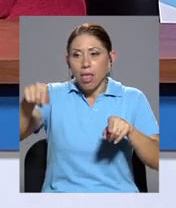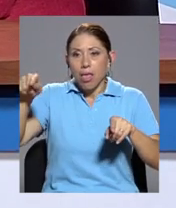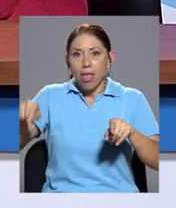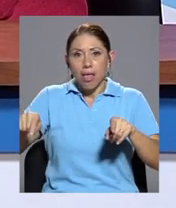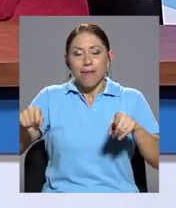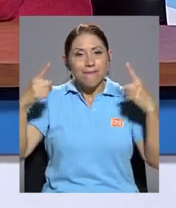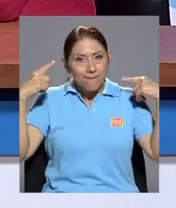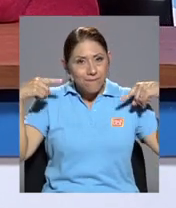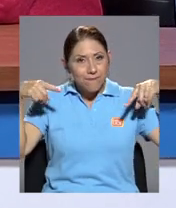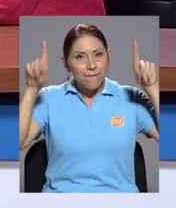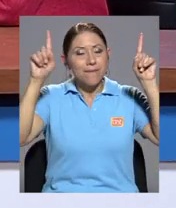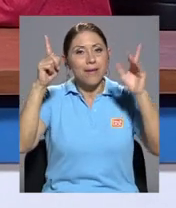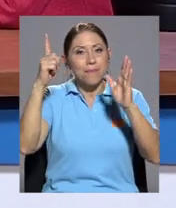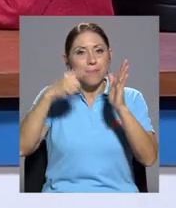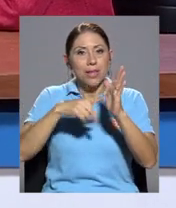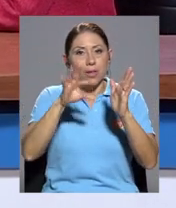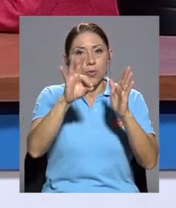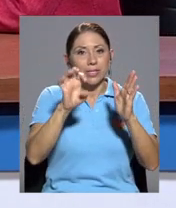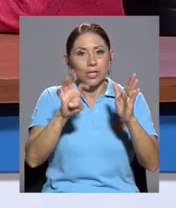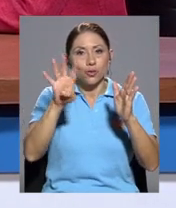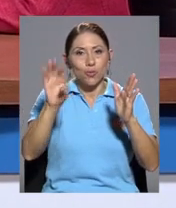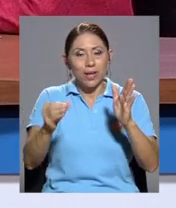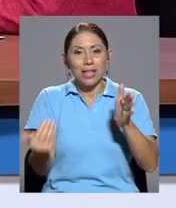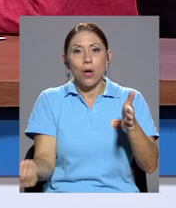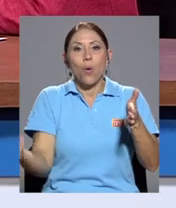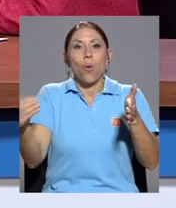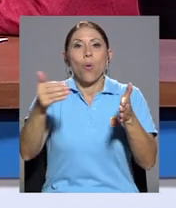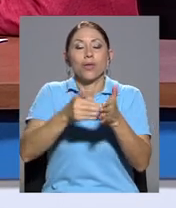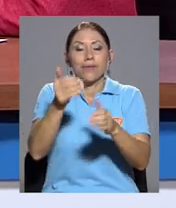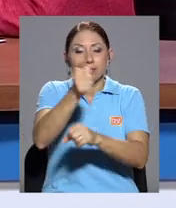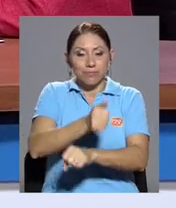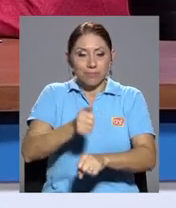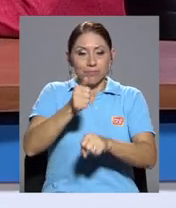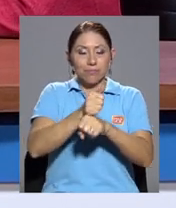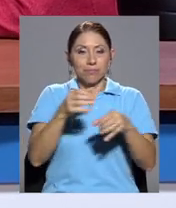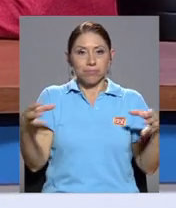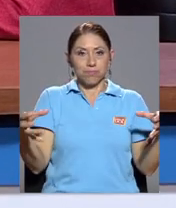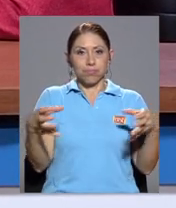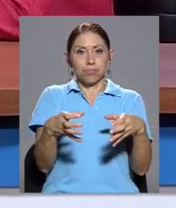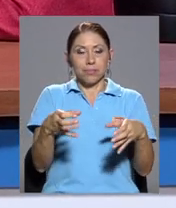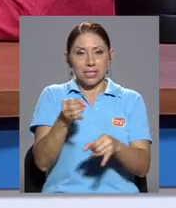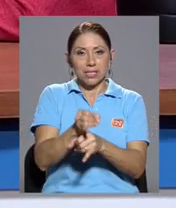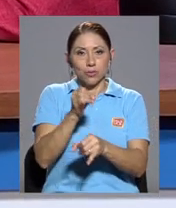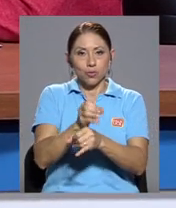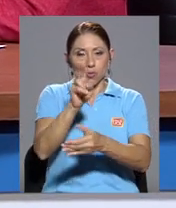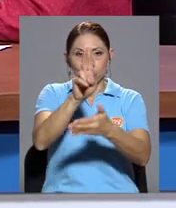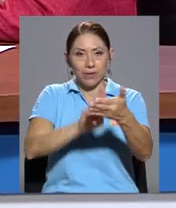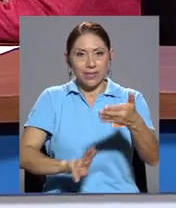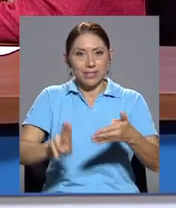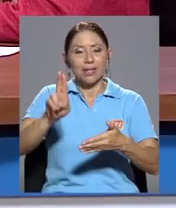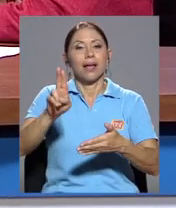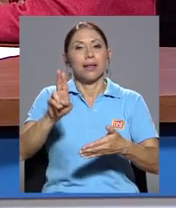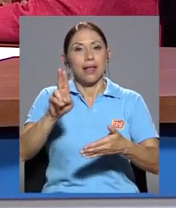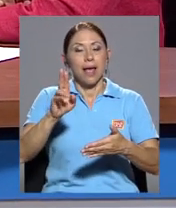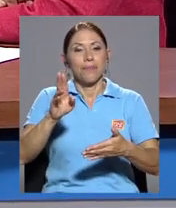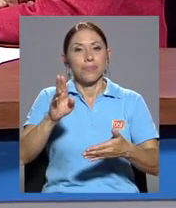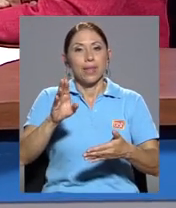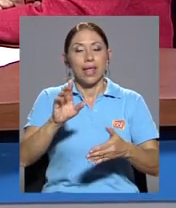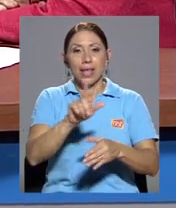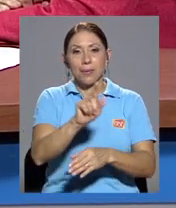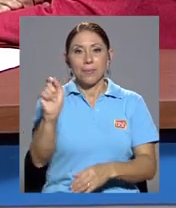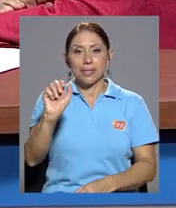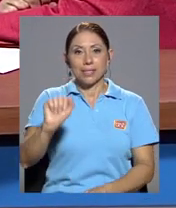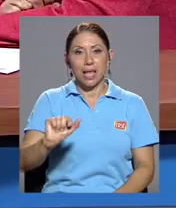finalmente en 1940 y restituida la institución universitaria y concretamente en